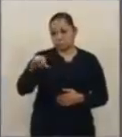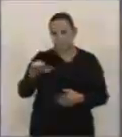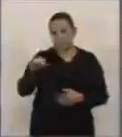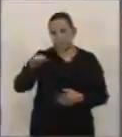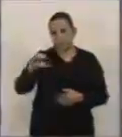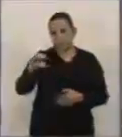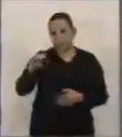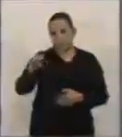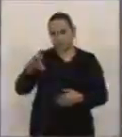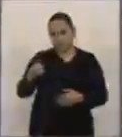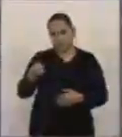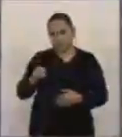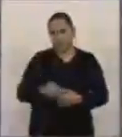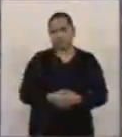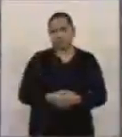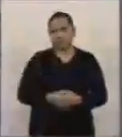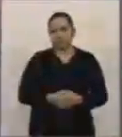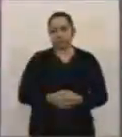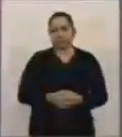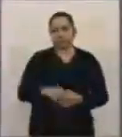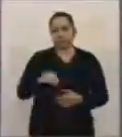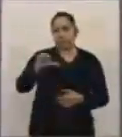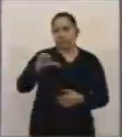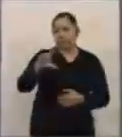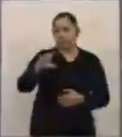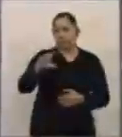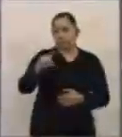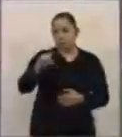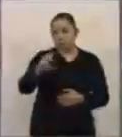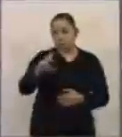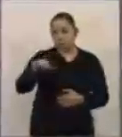Antonio Santana Maestro,